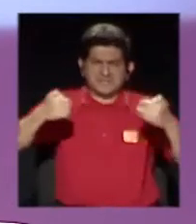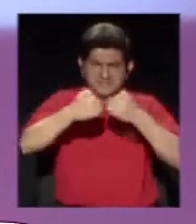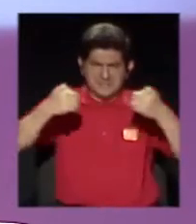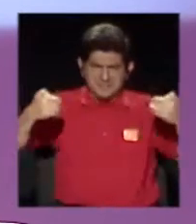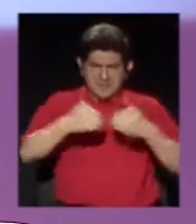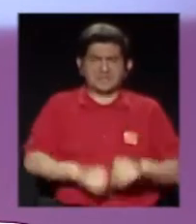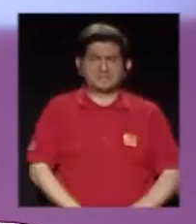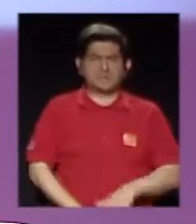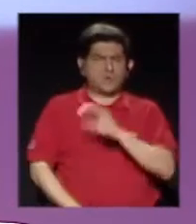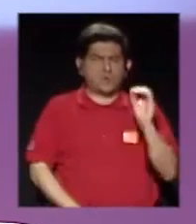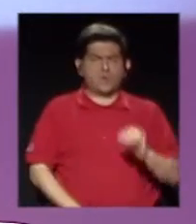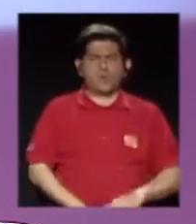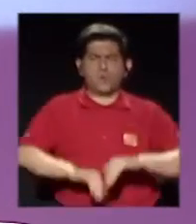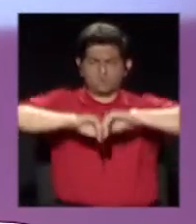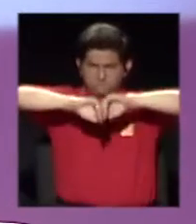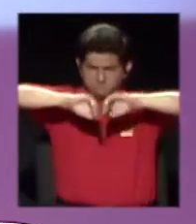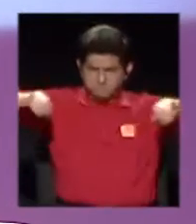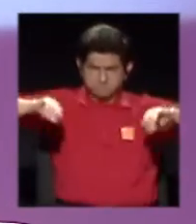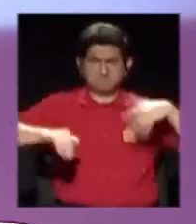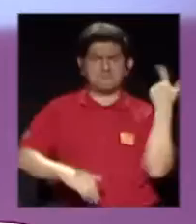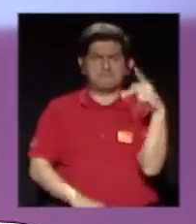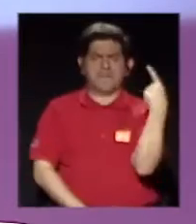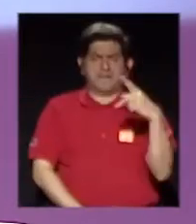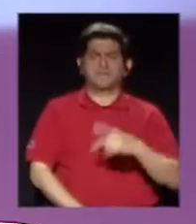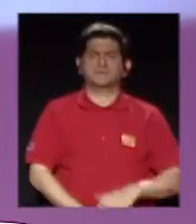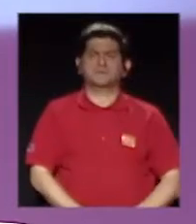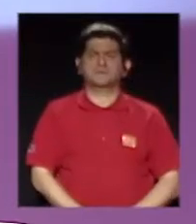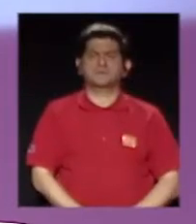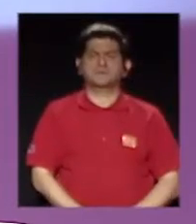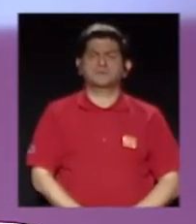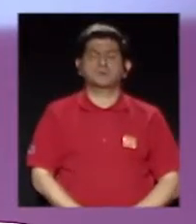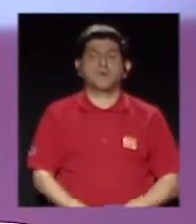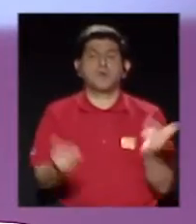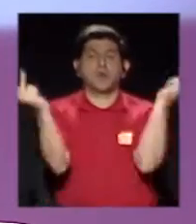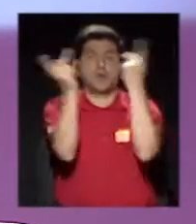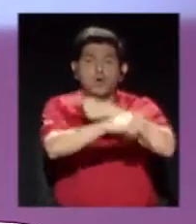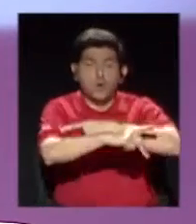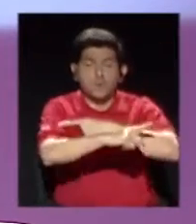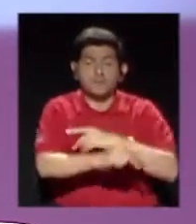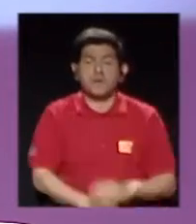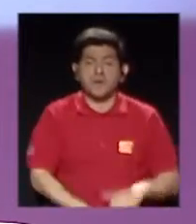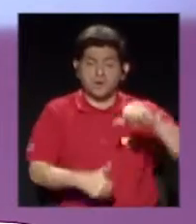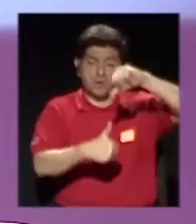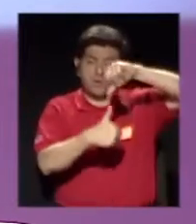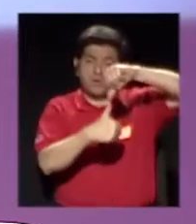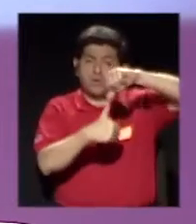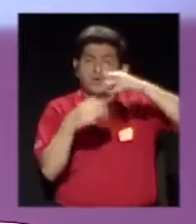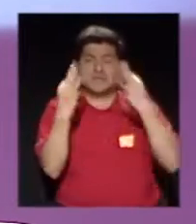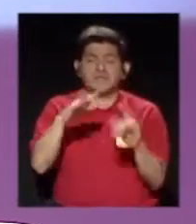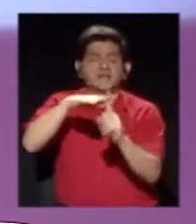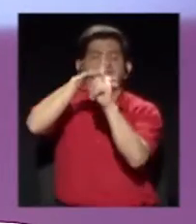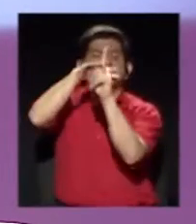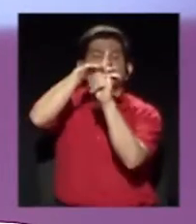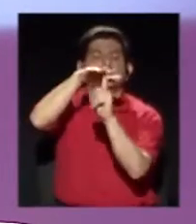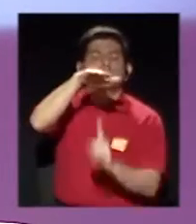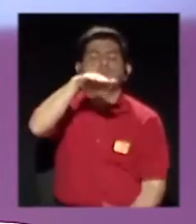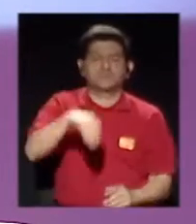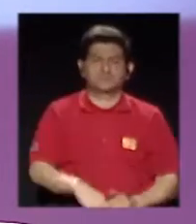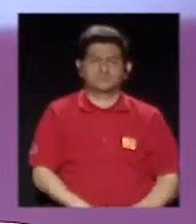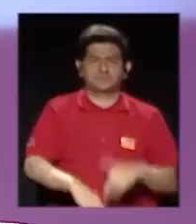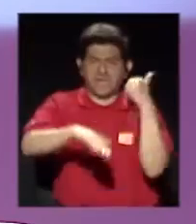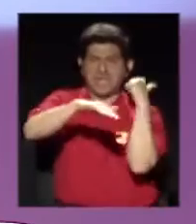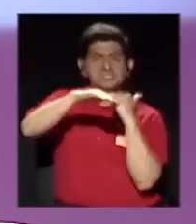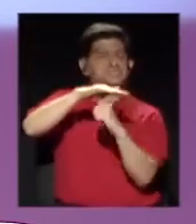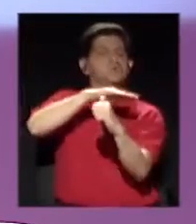cada vez más peligrosa se trata lo más grave en centroamérica es lo que se trata de invisibilizar de esconder